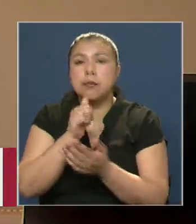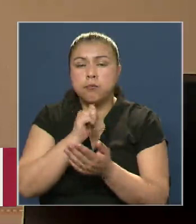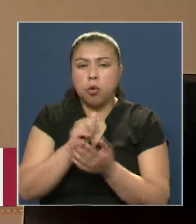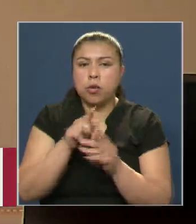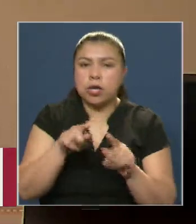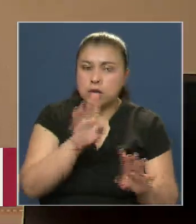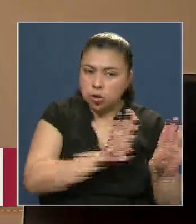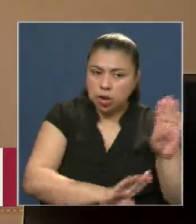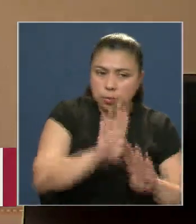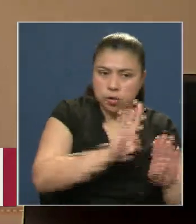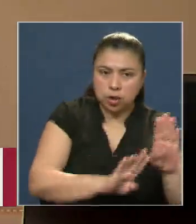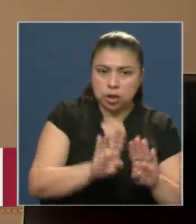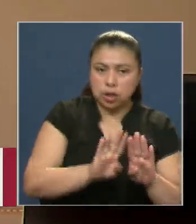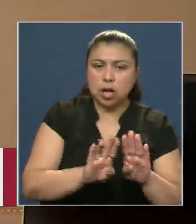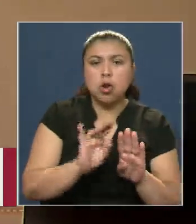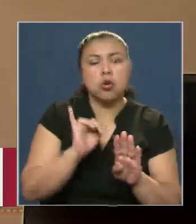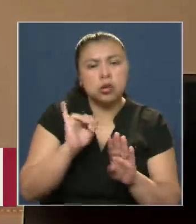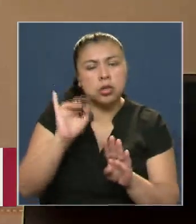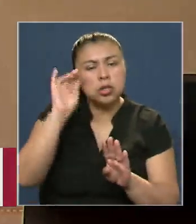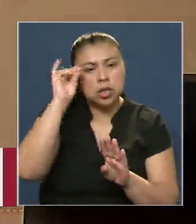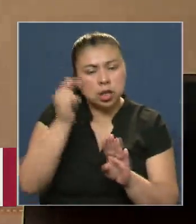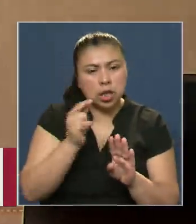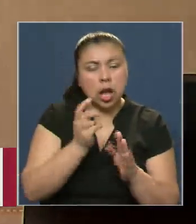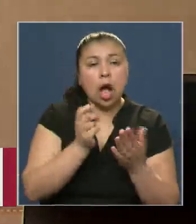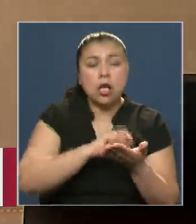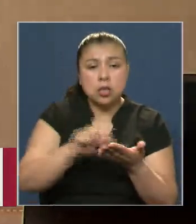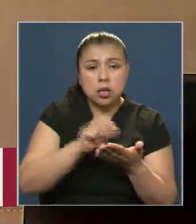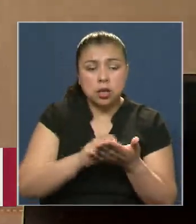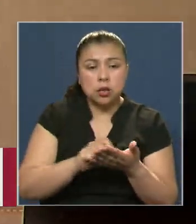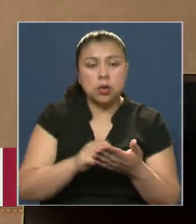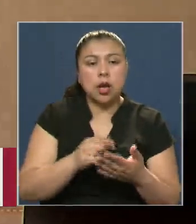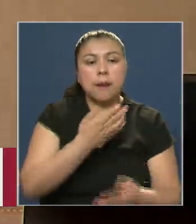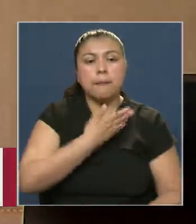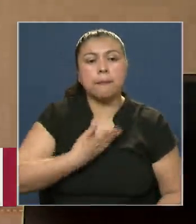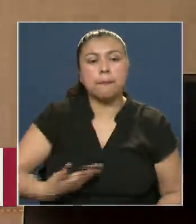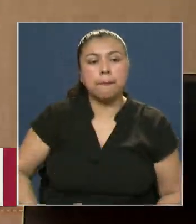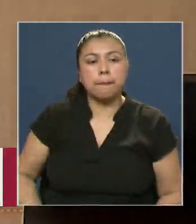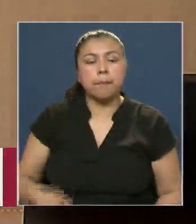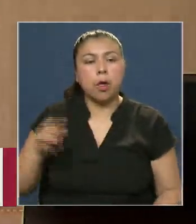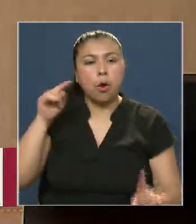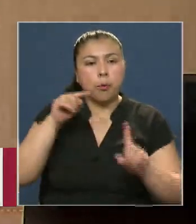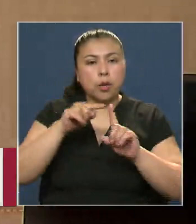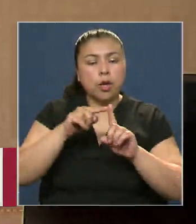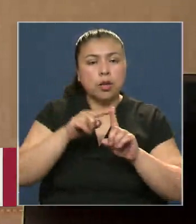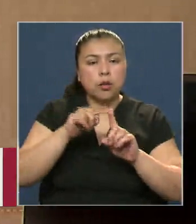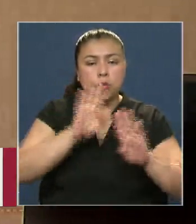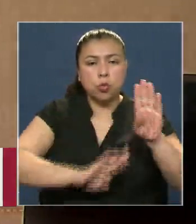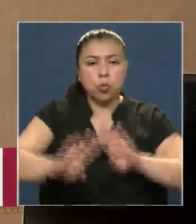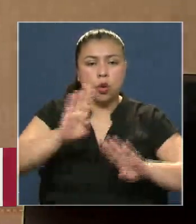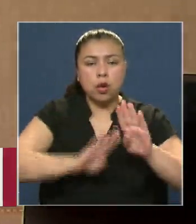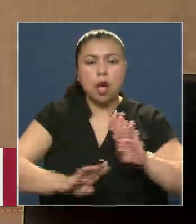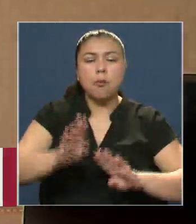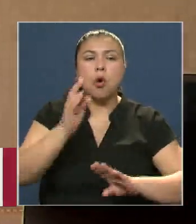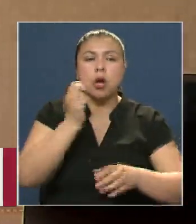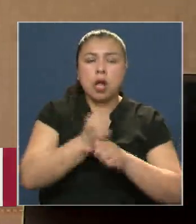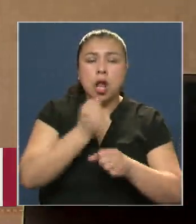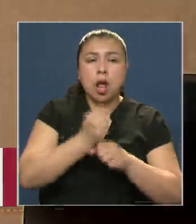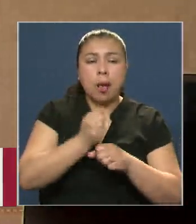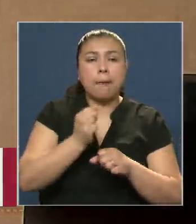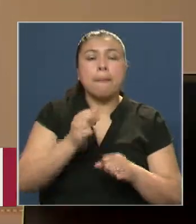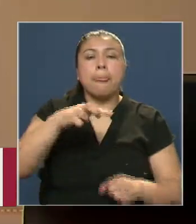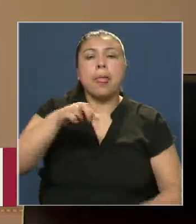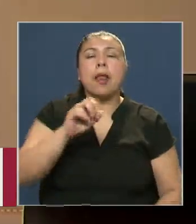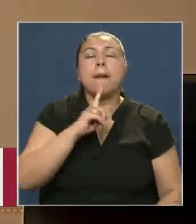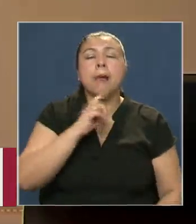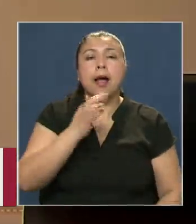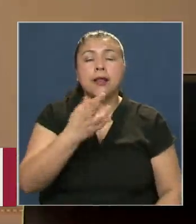especial. Se crea una Secretaría Ejecutiva, presidente, que tiene como objetivo velar por el funcionamiento de esta plataforma